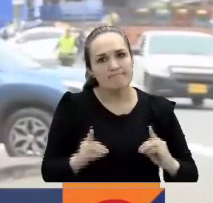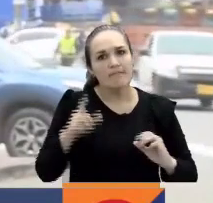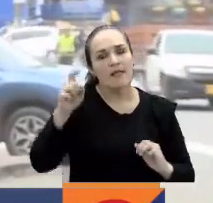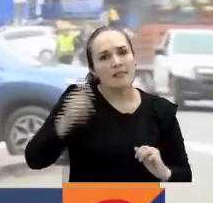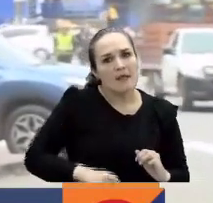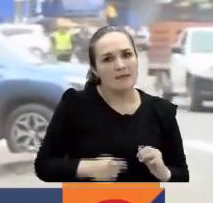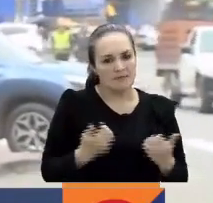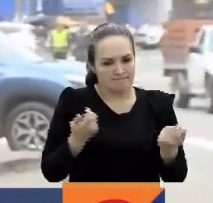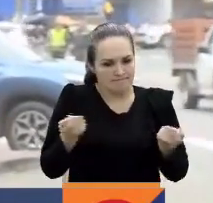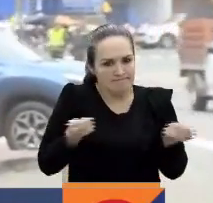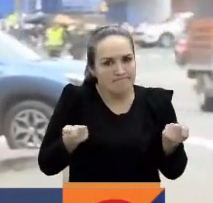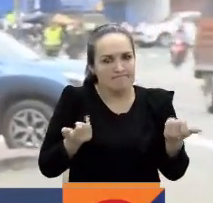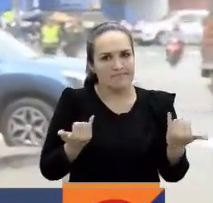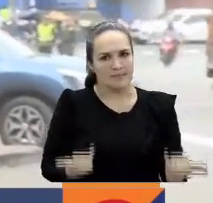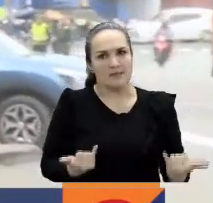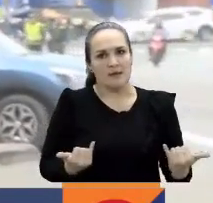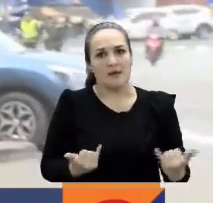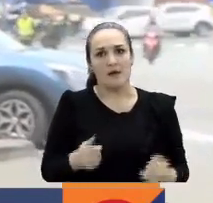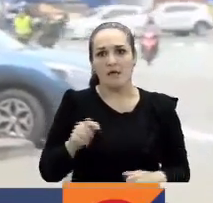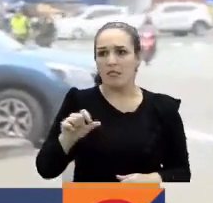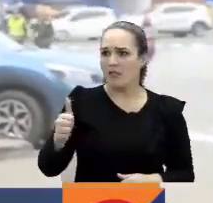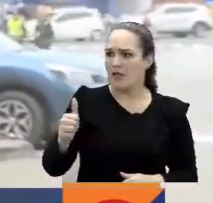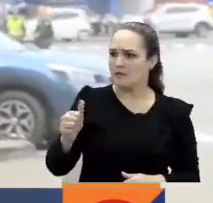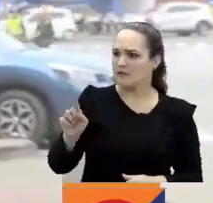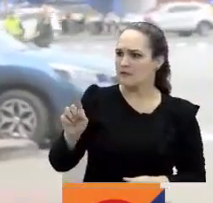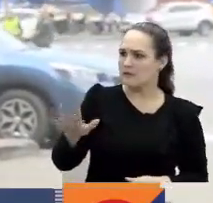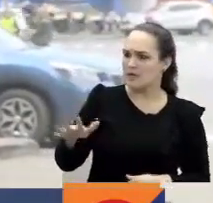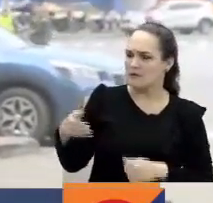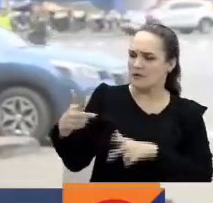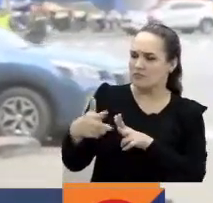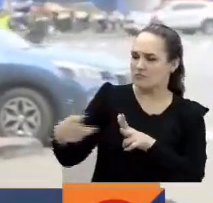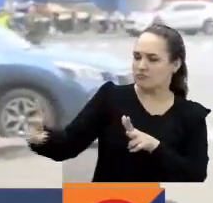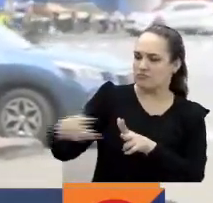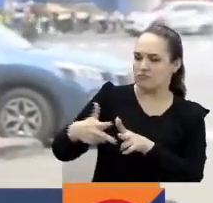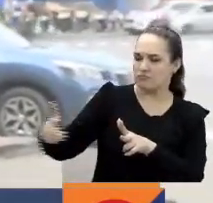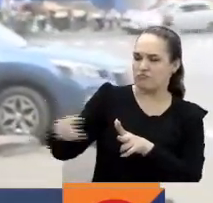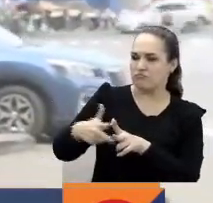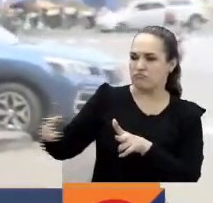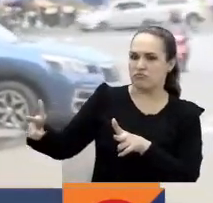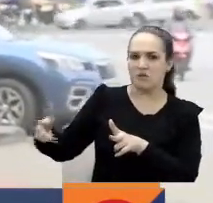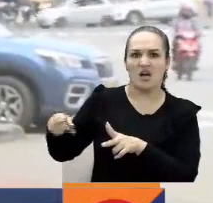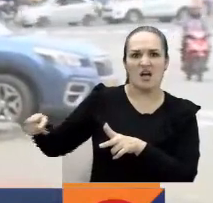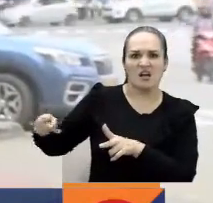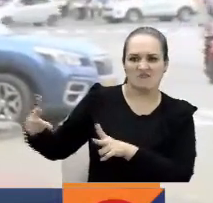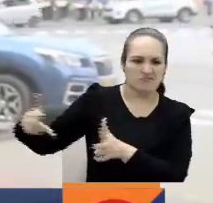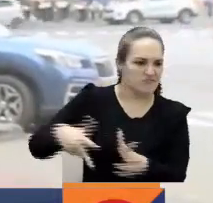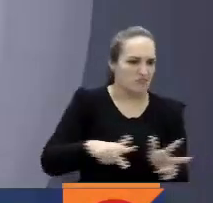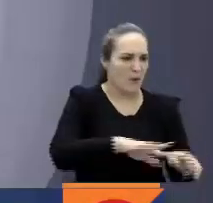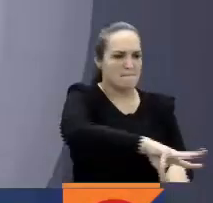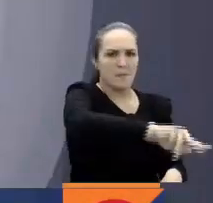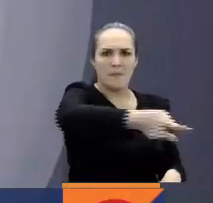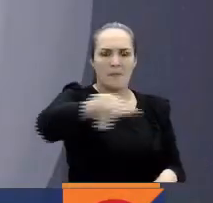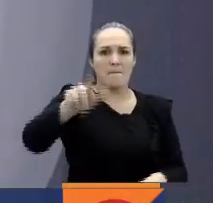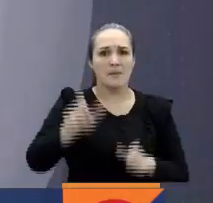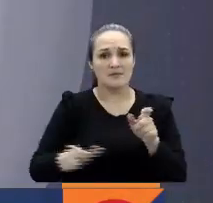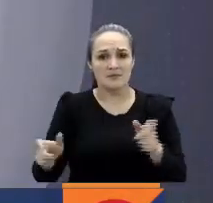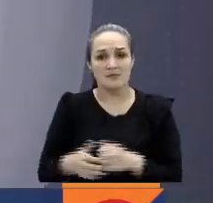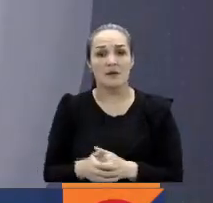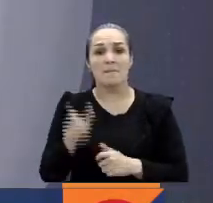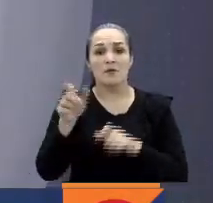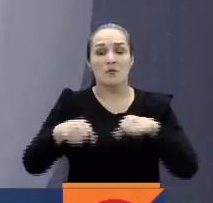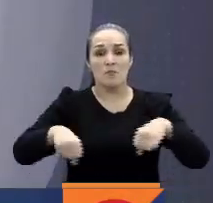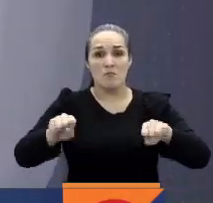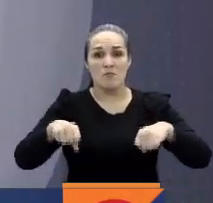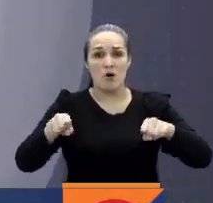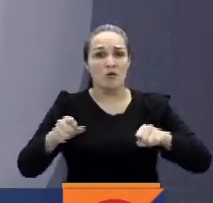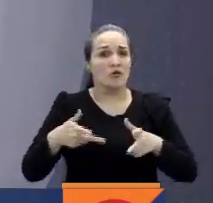momento dado llegan 10, 15 motociclistas y atracan a las personas en cualquier lugar. Los motociclistas